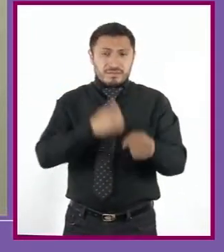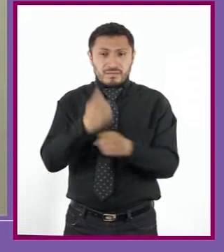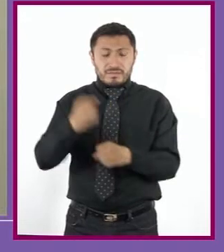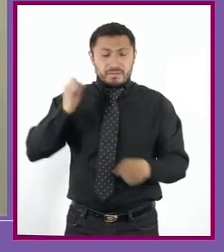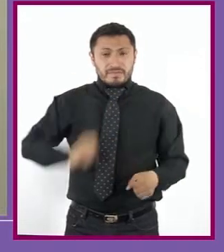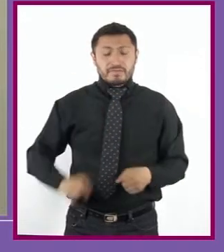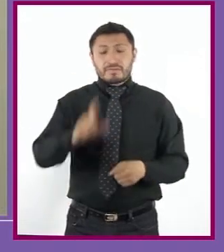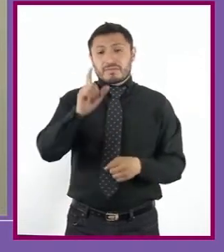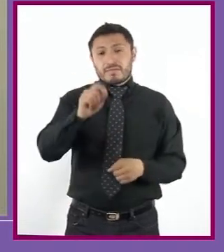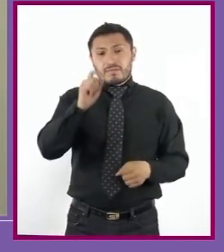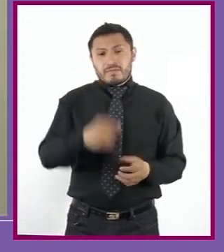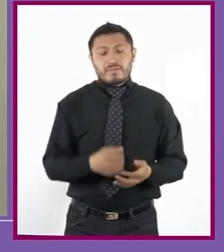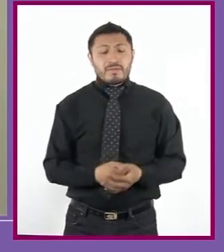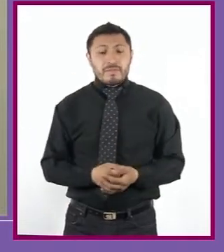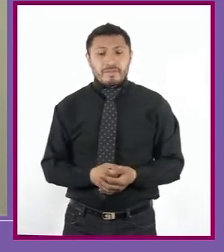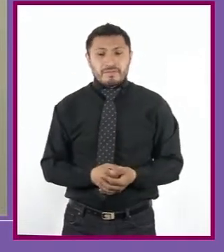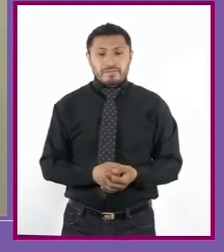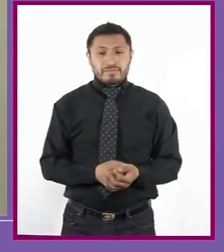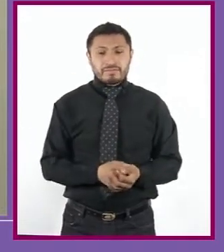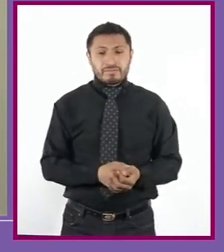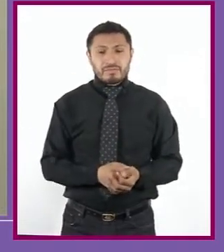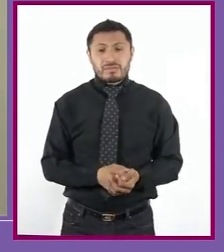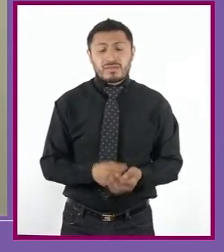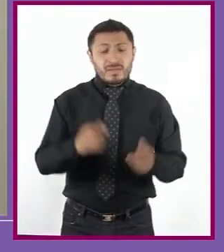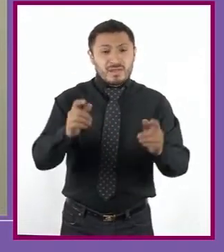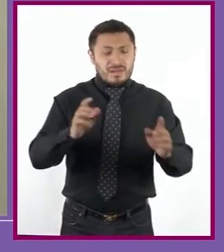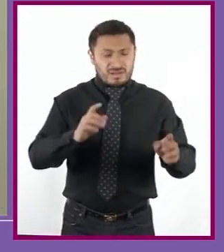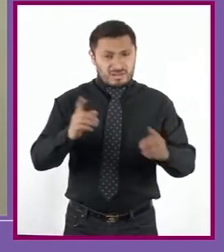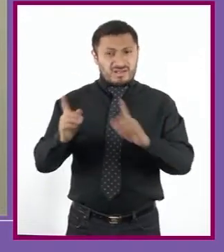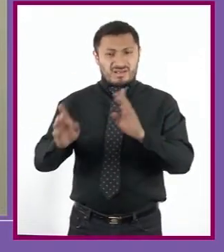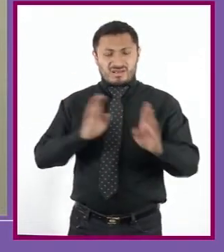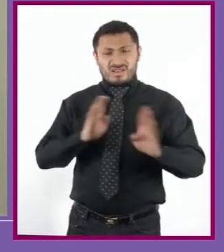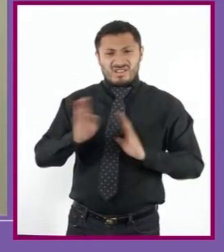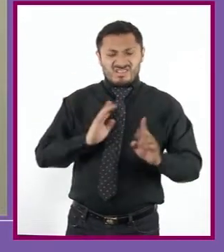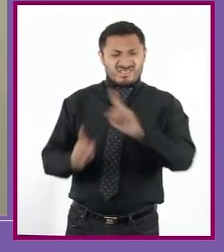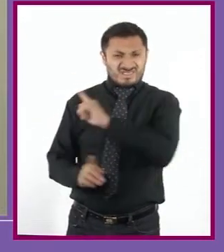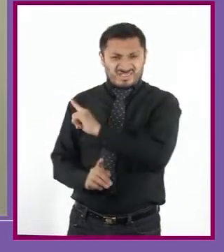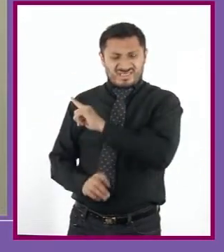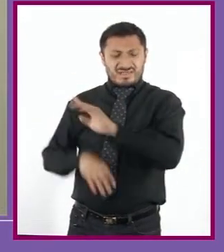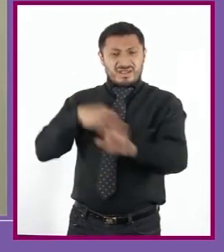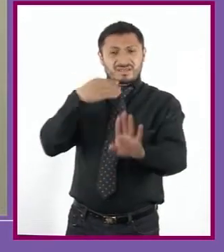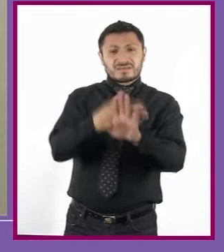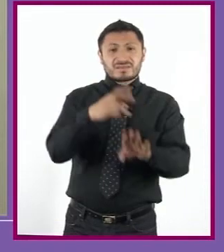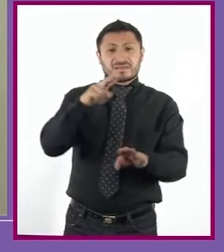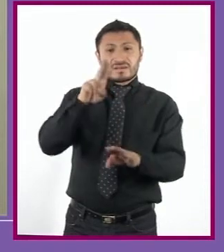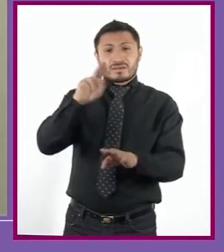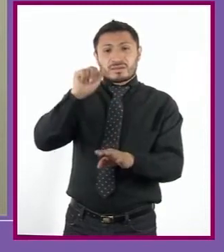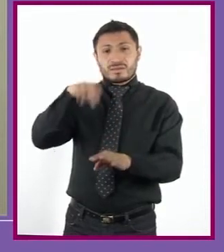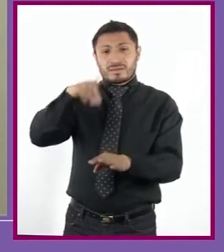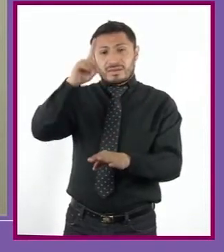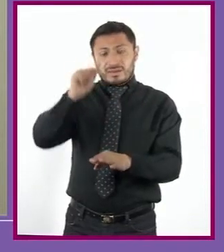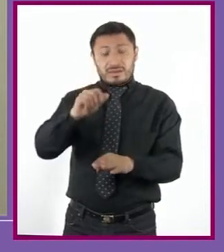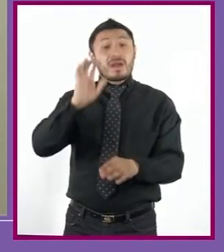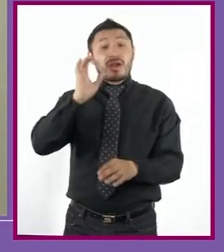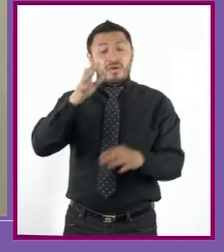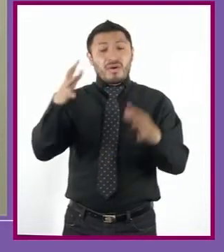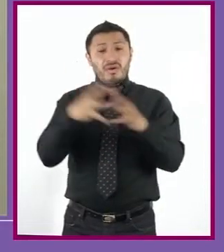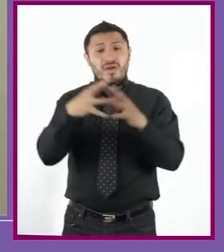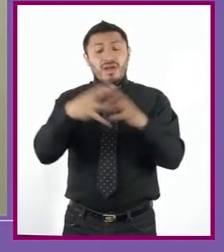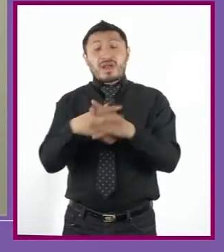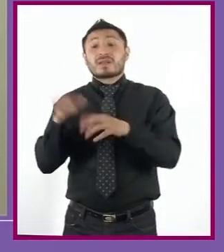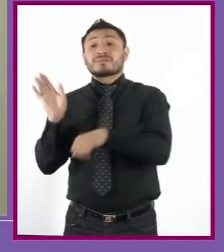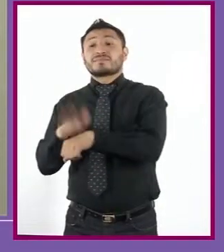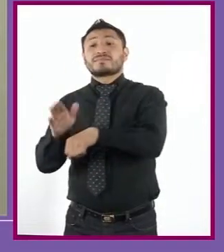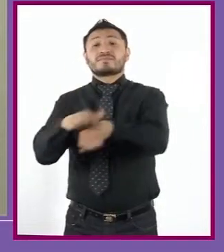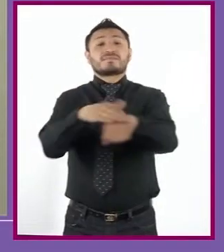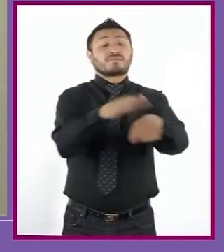Frente Patriótico Ruandés, grupo armado Tutsi, invadió Ruanda. Durante la guerra, se hicieron llamados a la